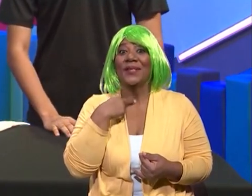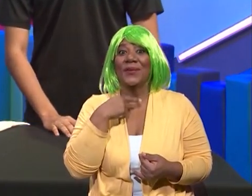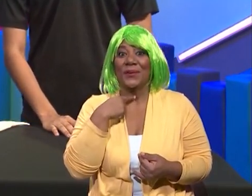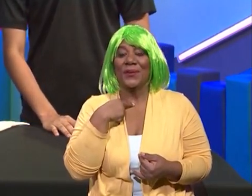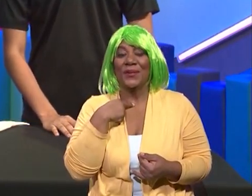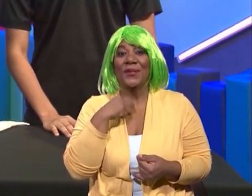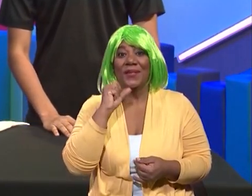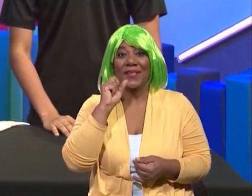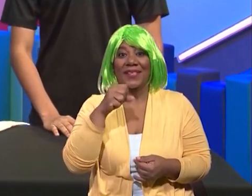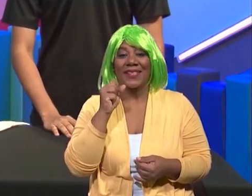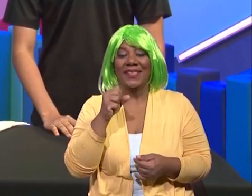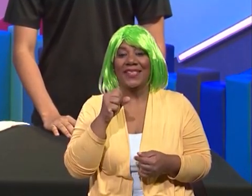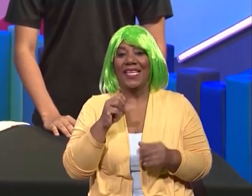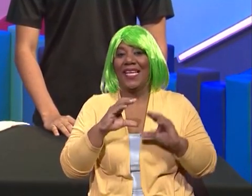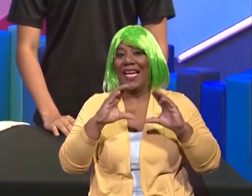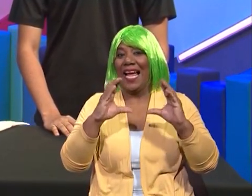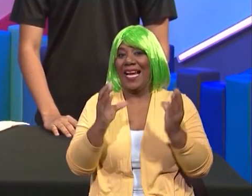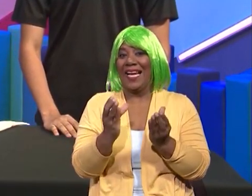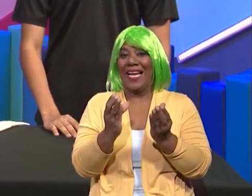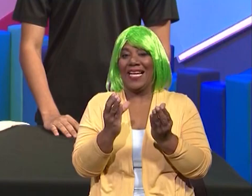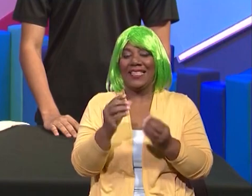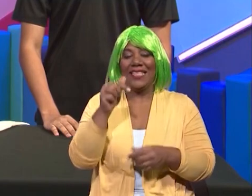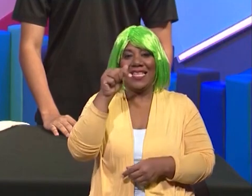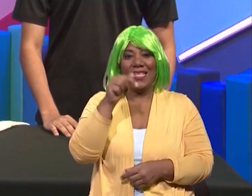ustedes lo mejor del día de hoy.